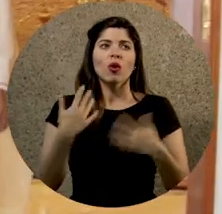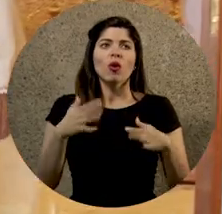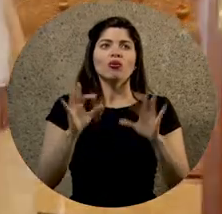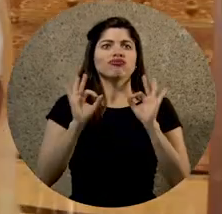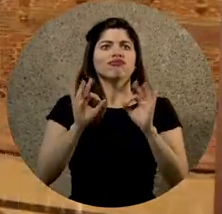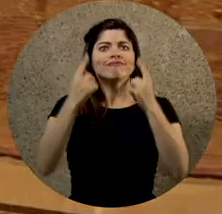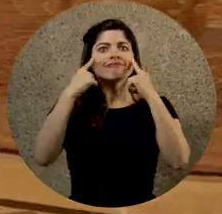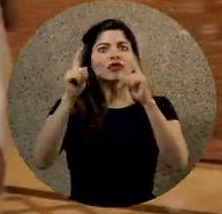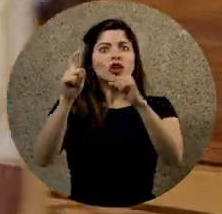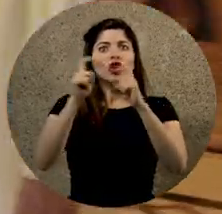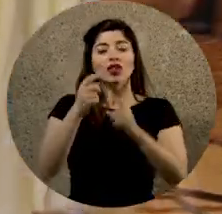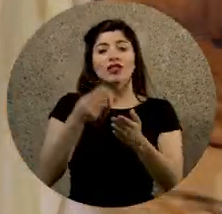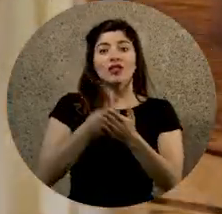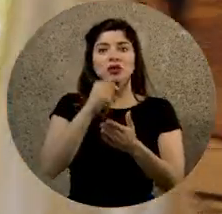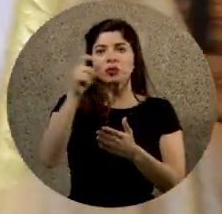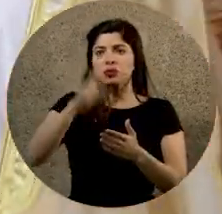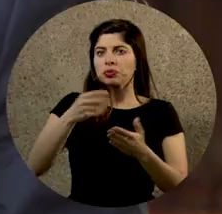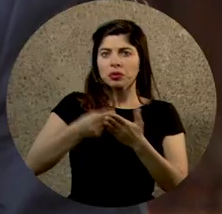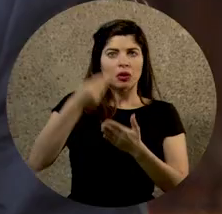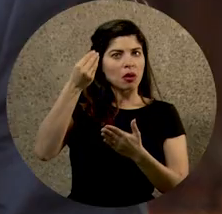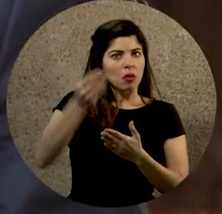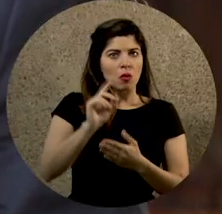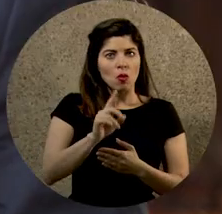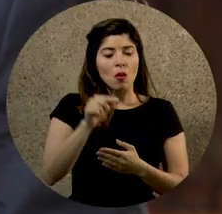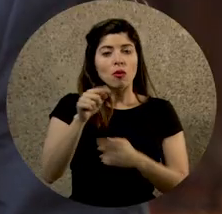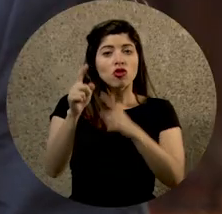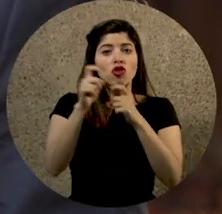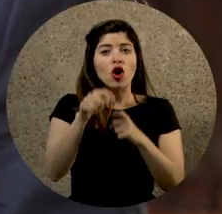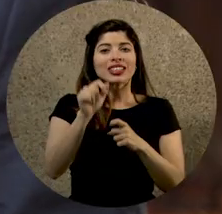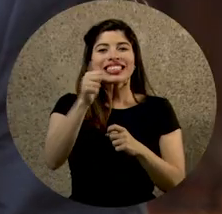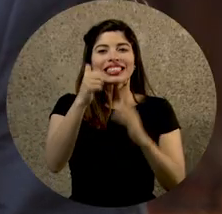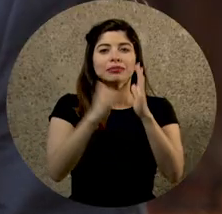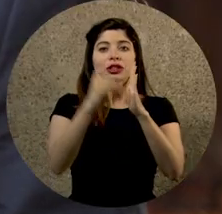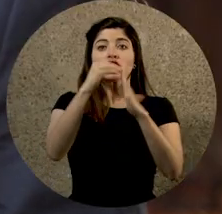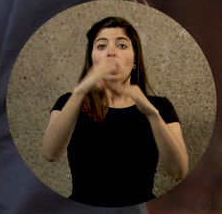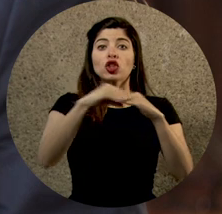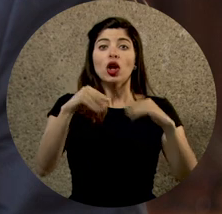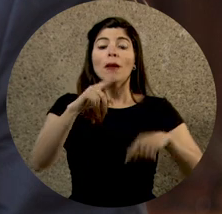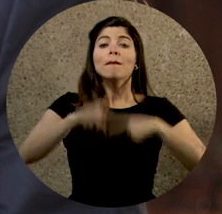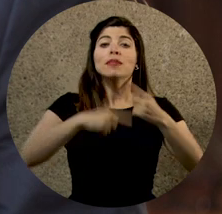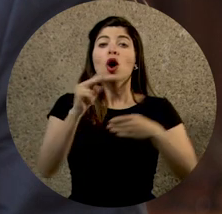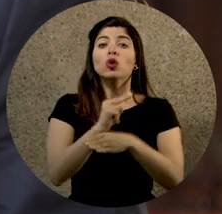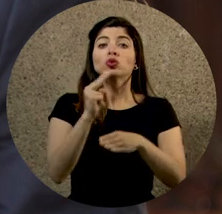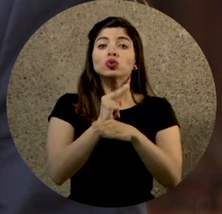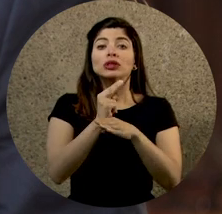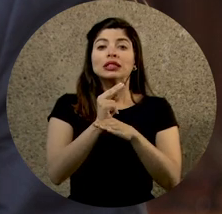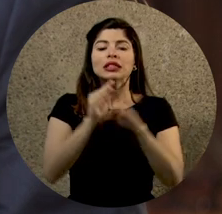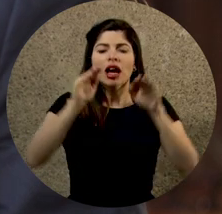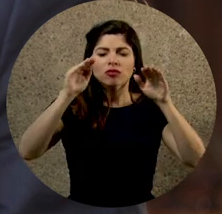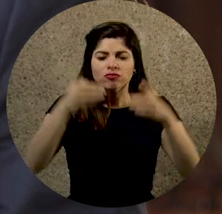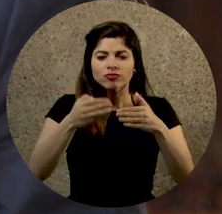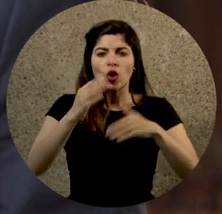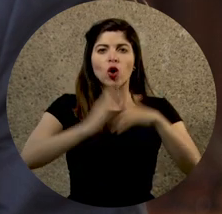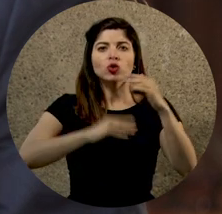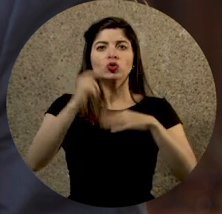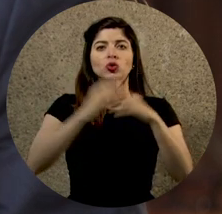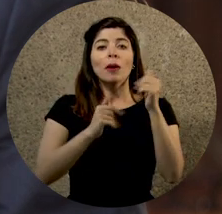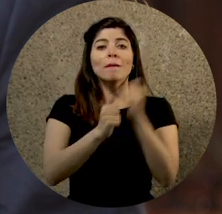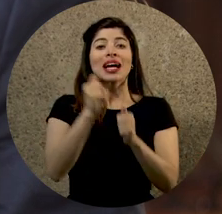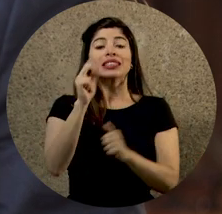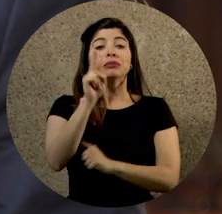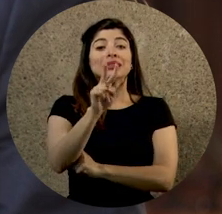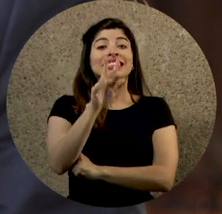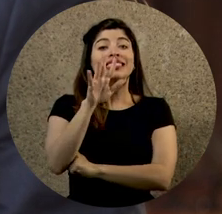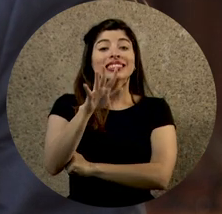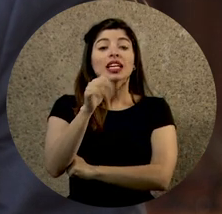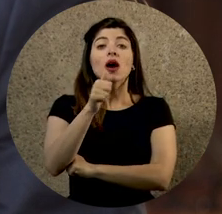bien. Se logró una donación financiera no reembolsable por 10 millones de dólares que se utilizarán exclusivamente en la construcción de